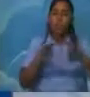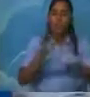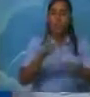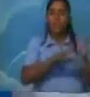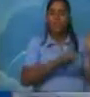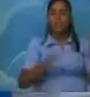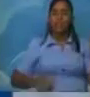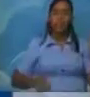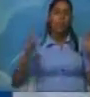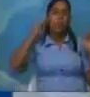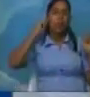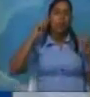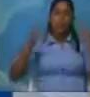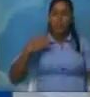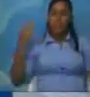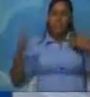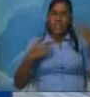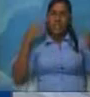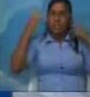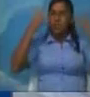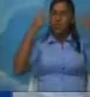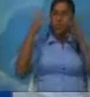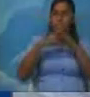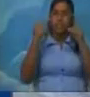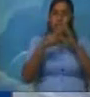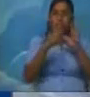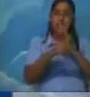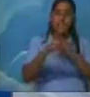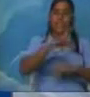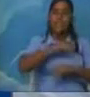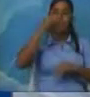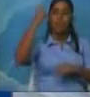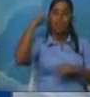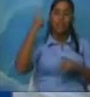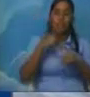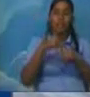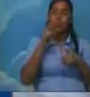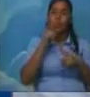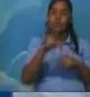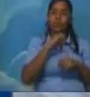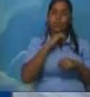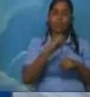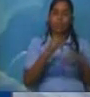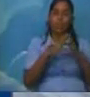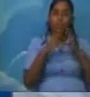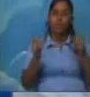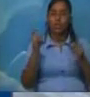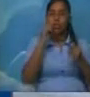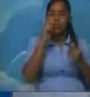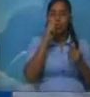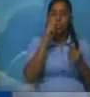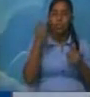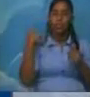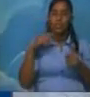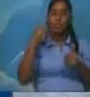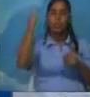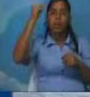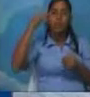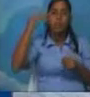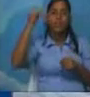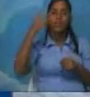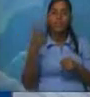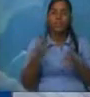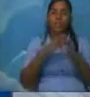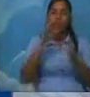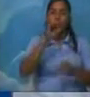allá afanada y turbada en los quehaceres del día pero eso no es el todo del hombre tenemos que pensar